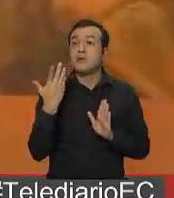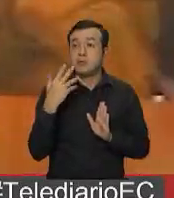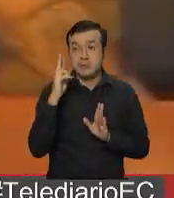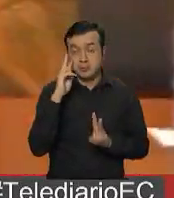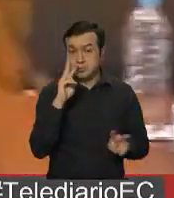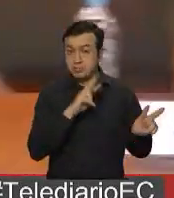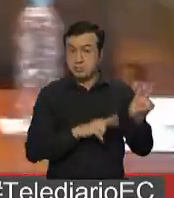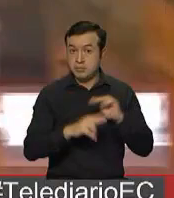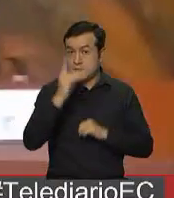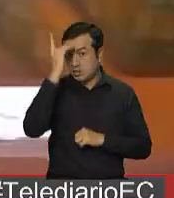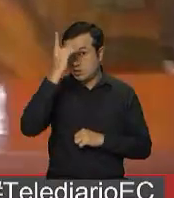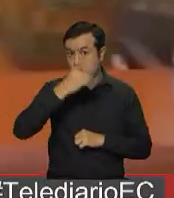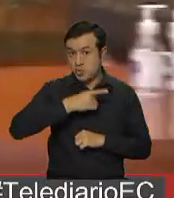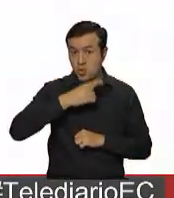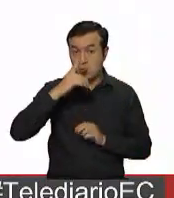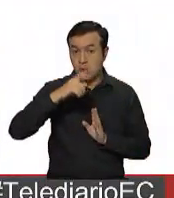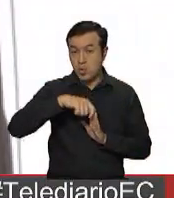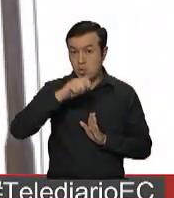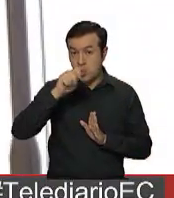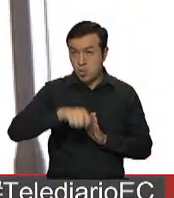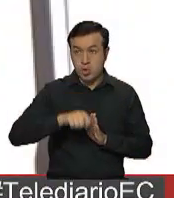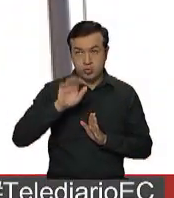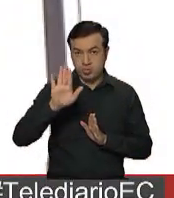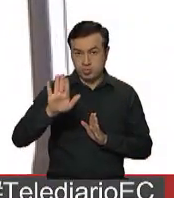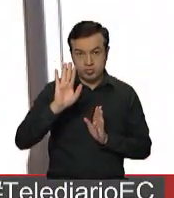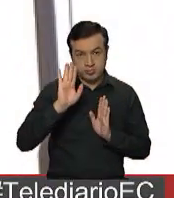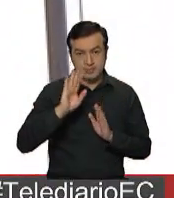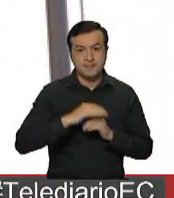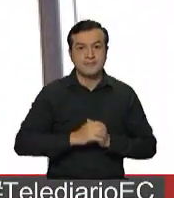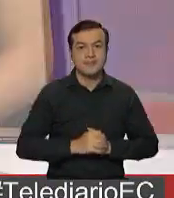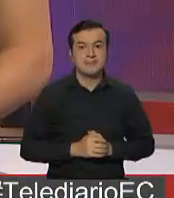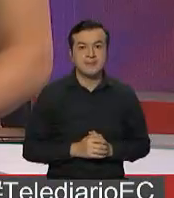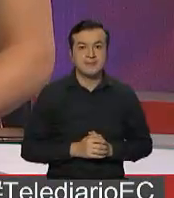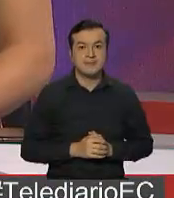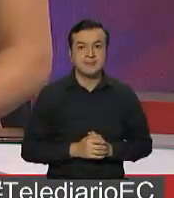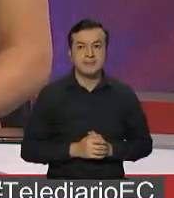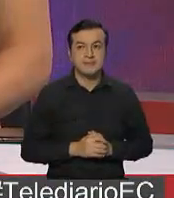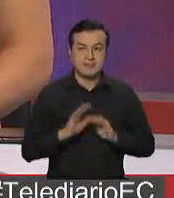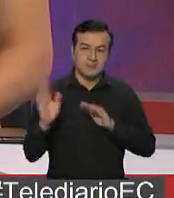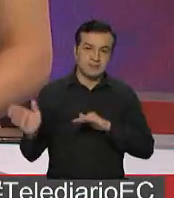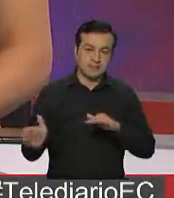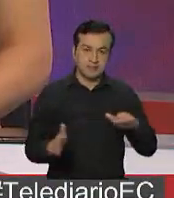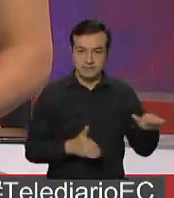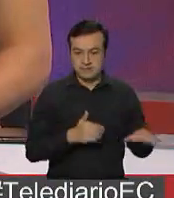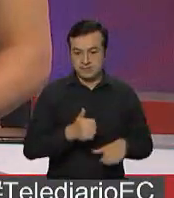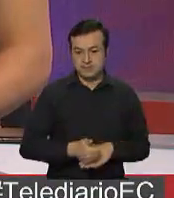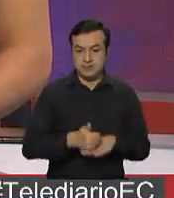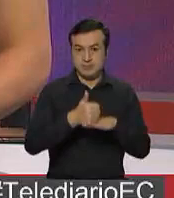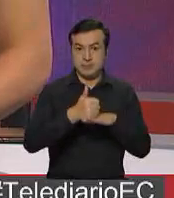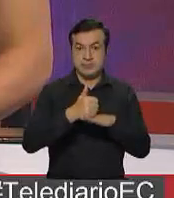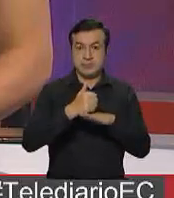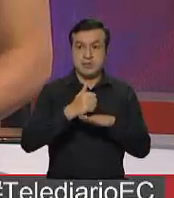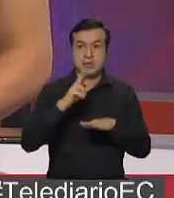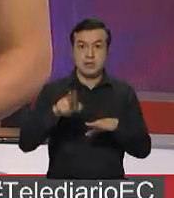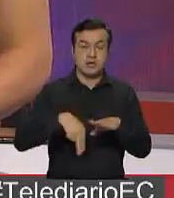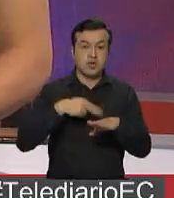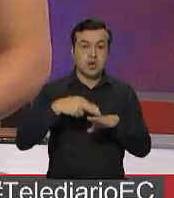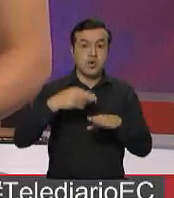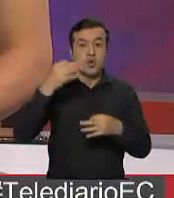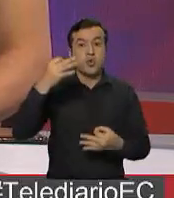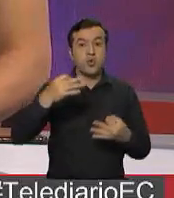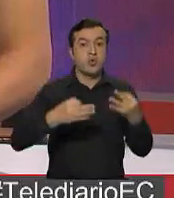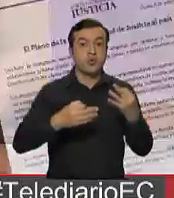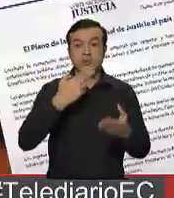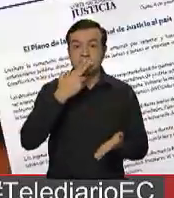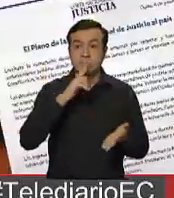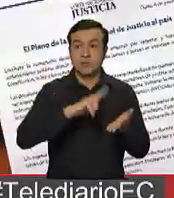pueda decidir la justicia. Luis Alfredo Zúñiga, Ecuador TV. La Corte Nacional de Justicia emitió un comunicado cuya misiva